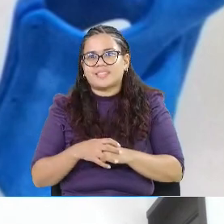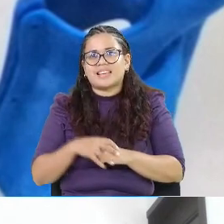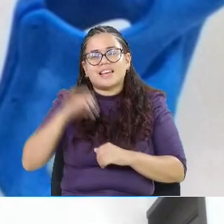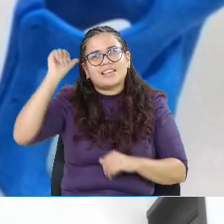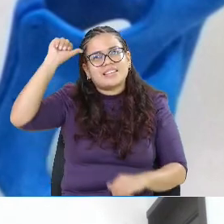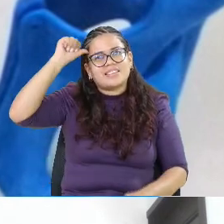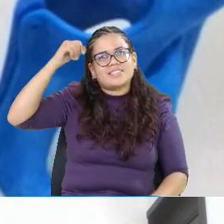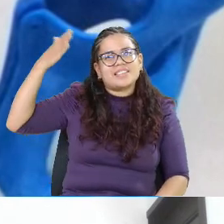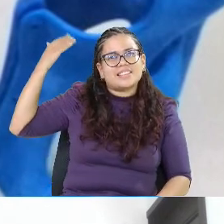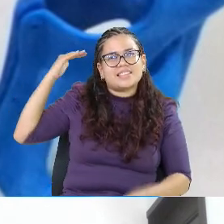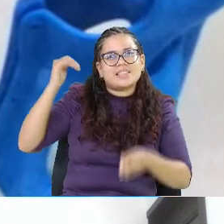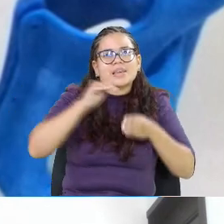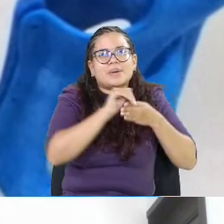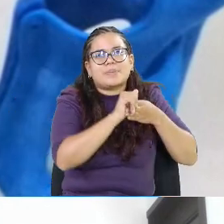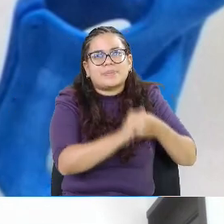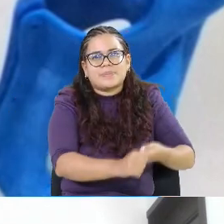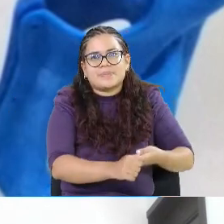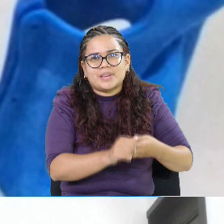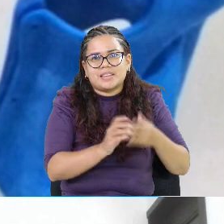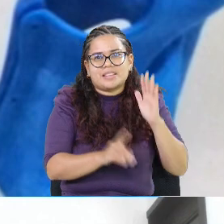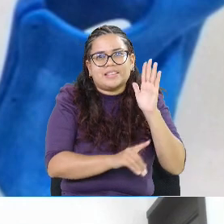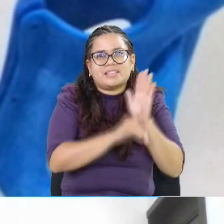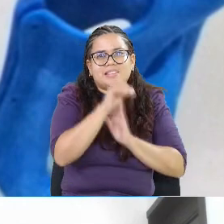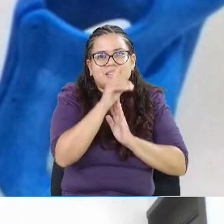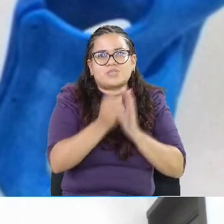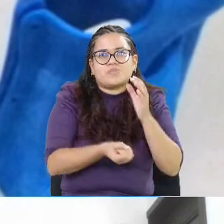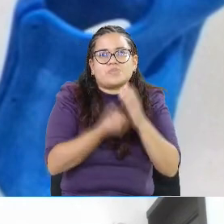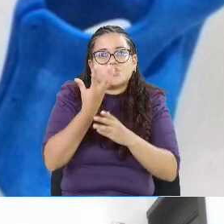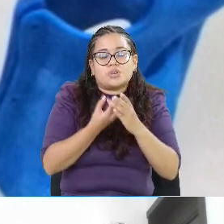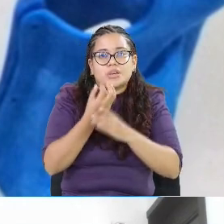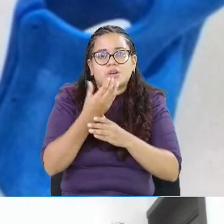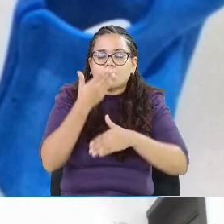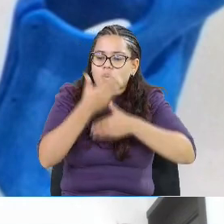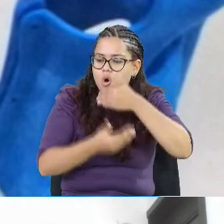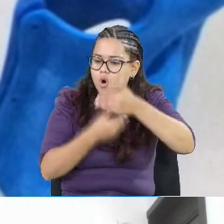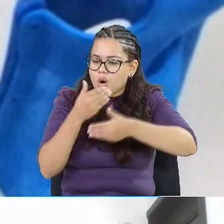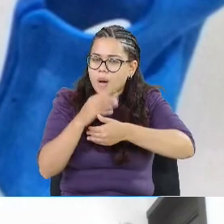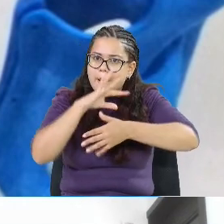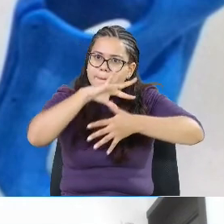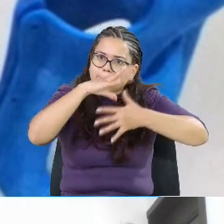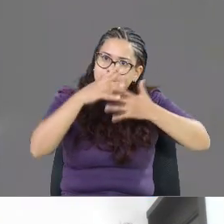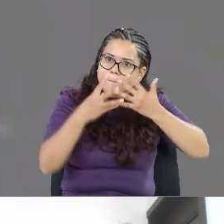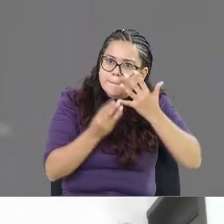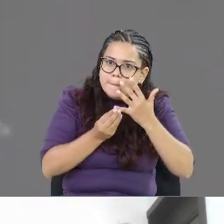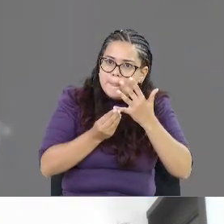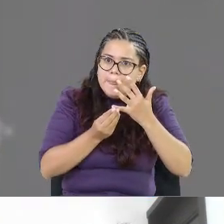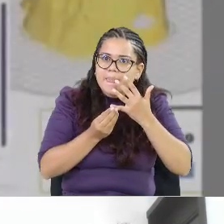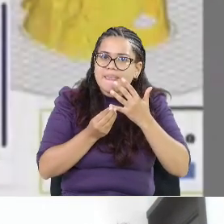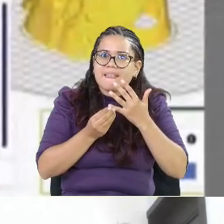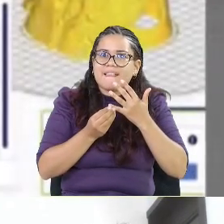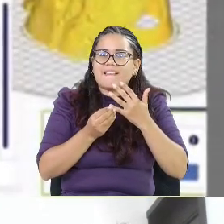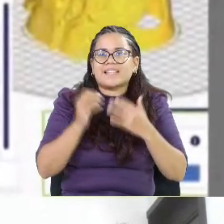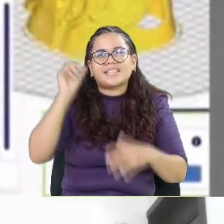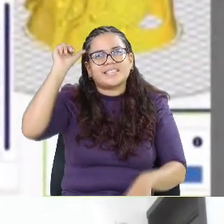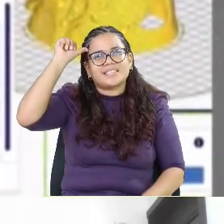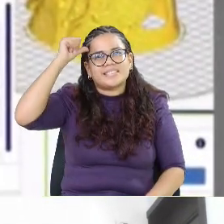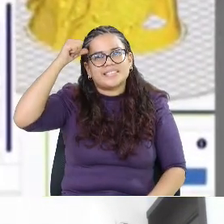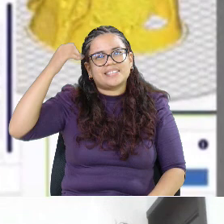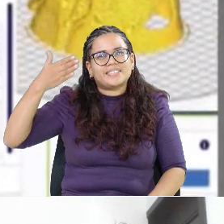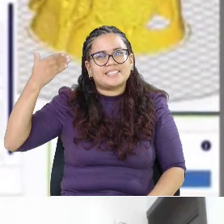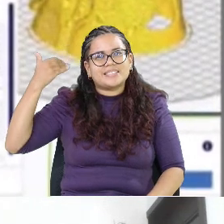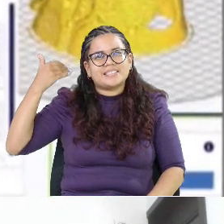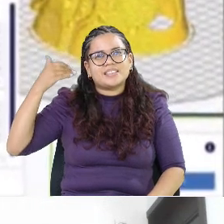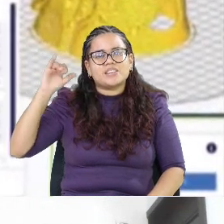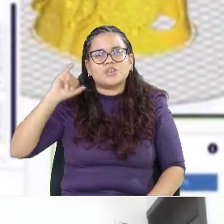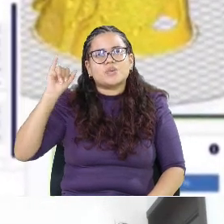de desarrollo del producto, cuando ya tenemos esas conclusiones y recordamos como la anterior que esta